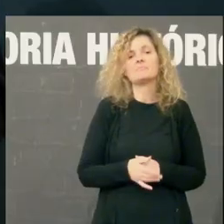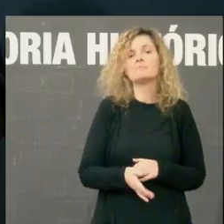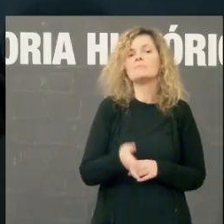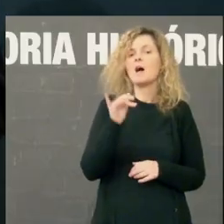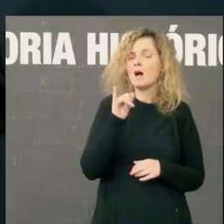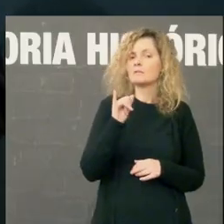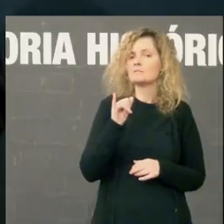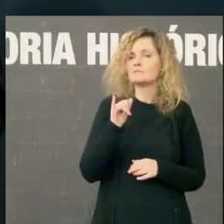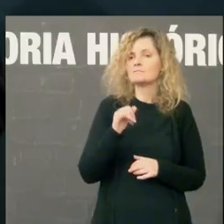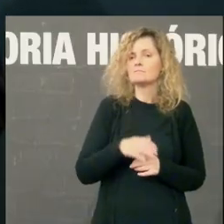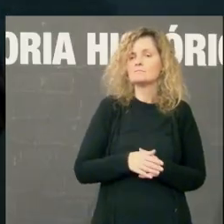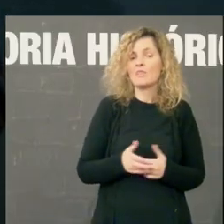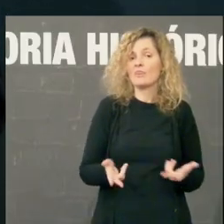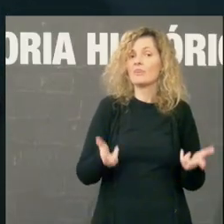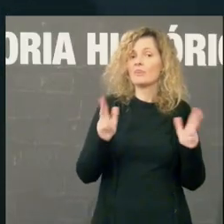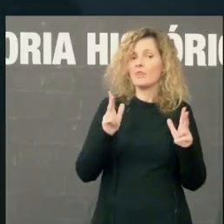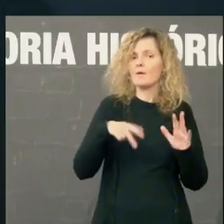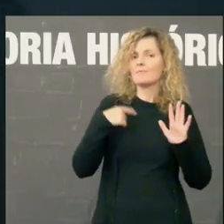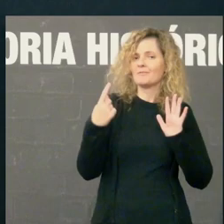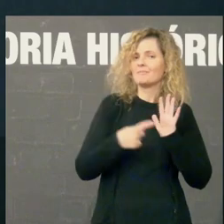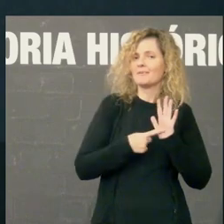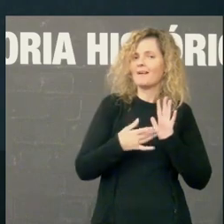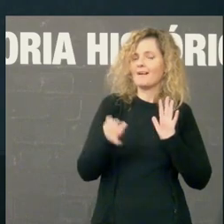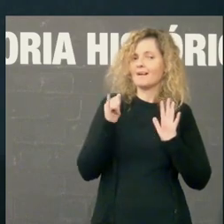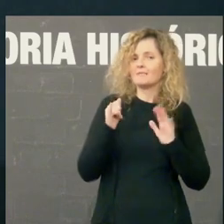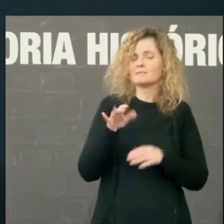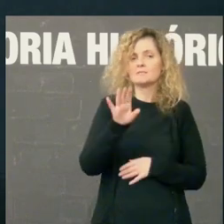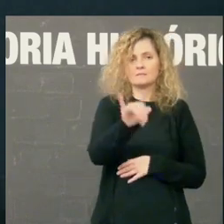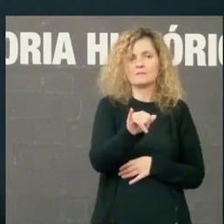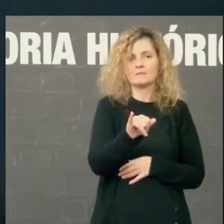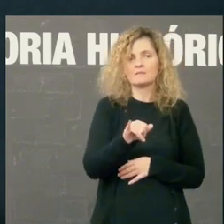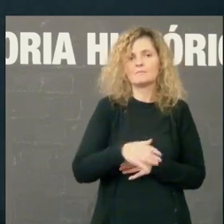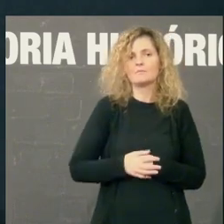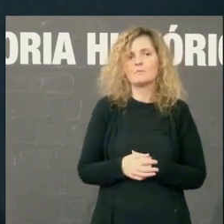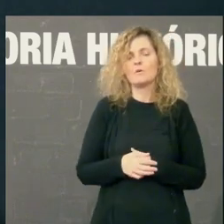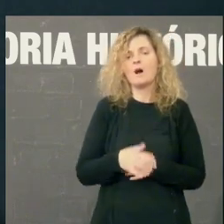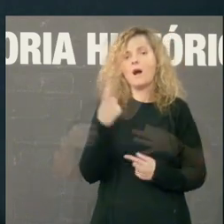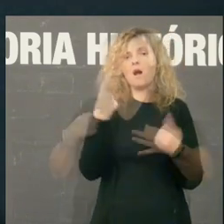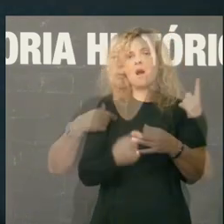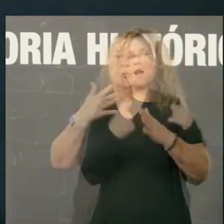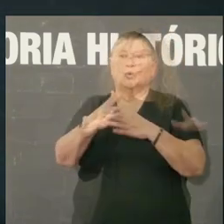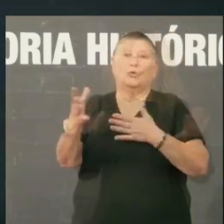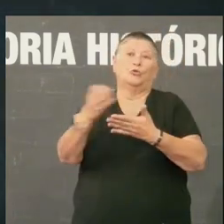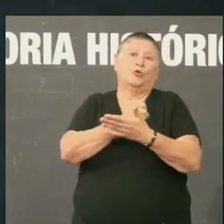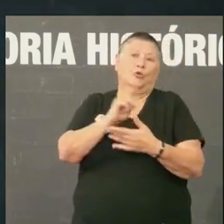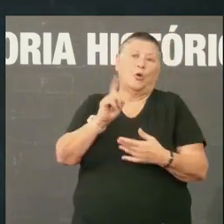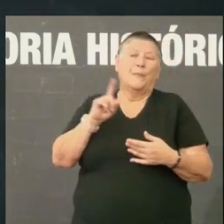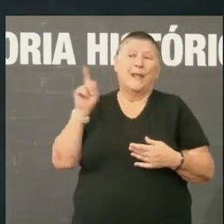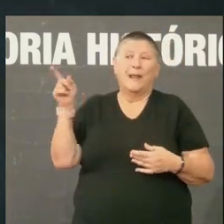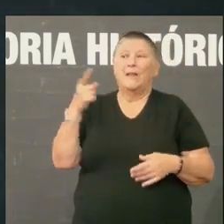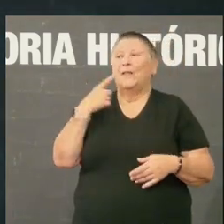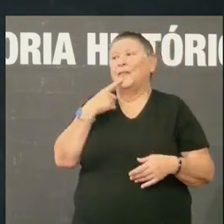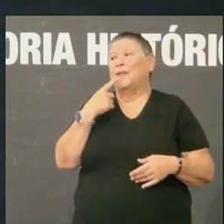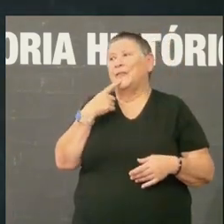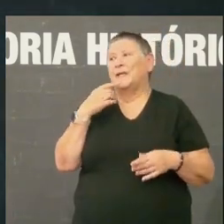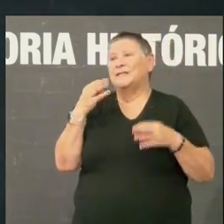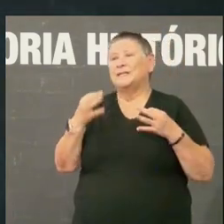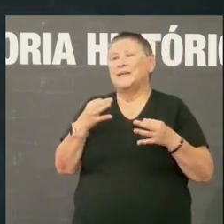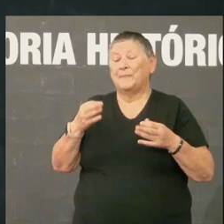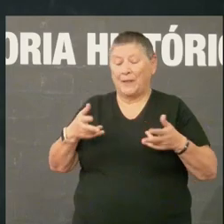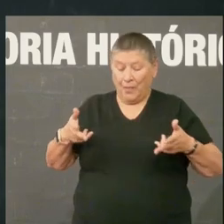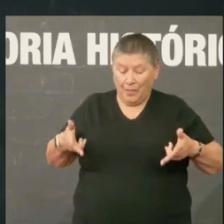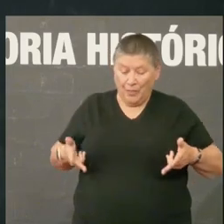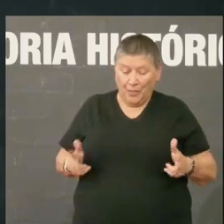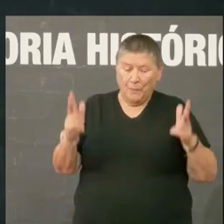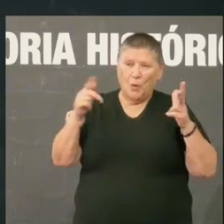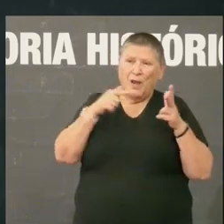¿Hay democracia plena? Sí, pero con alguna sombra. Decirnos que la democracia tiene